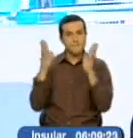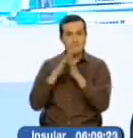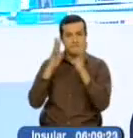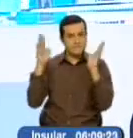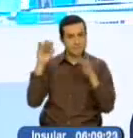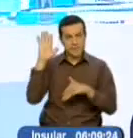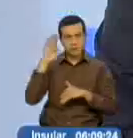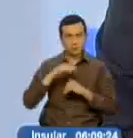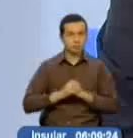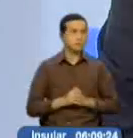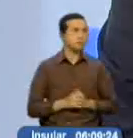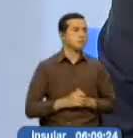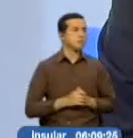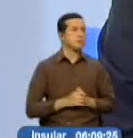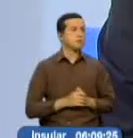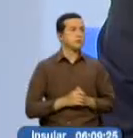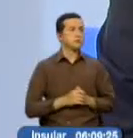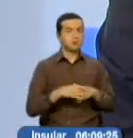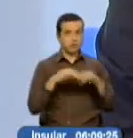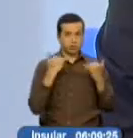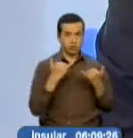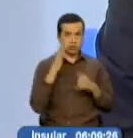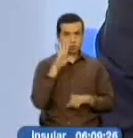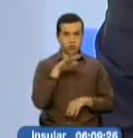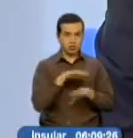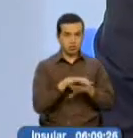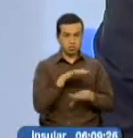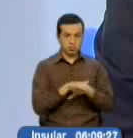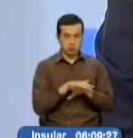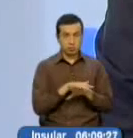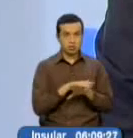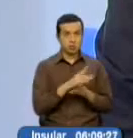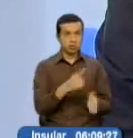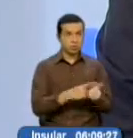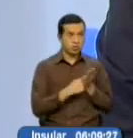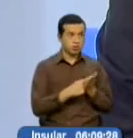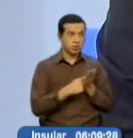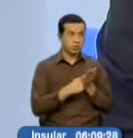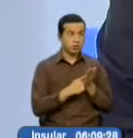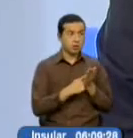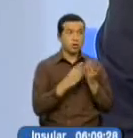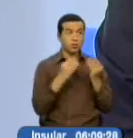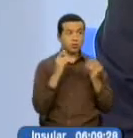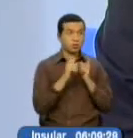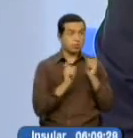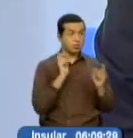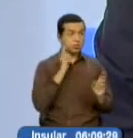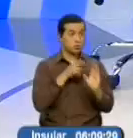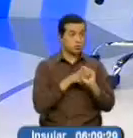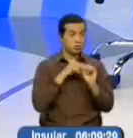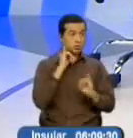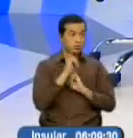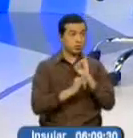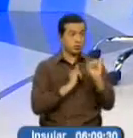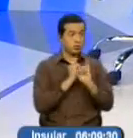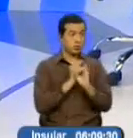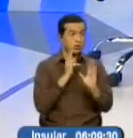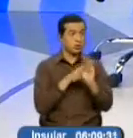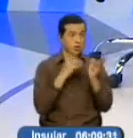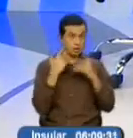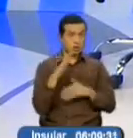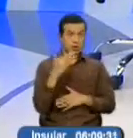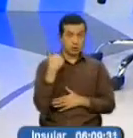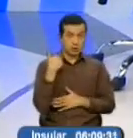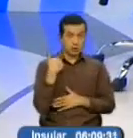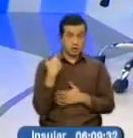actuales. Para el día de hoy a las 5 de la tarde, ¿se prevé presencia importante de inversionistas extranjeros? ¿Ya